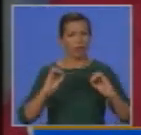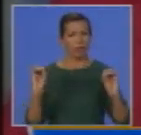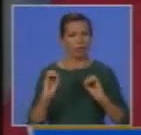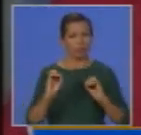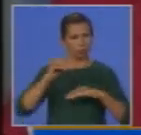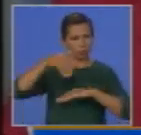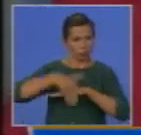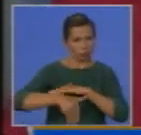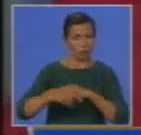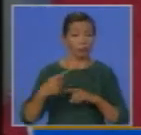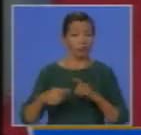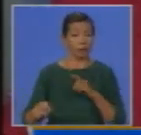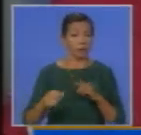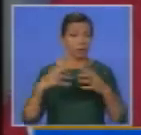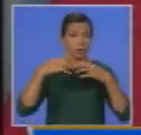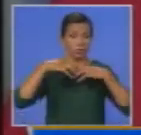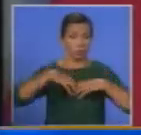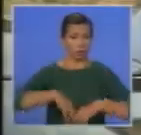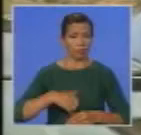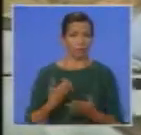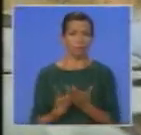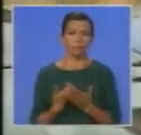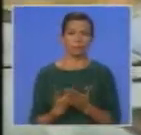crisis económicas de su historia.